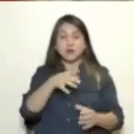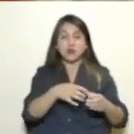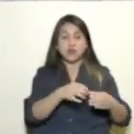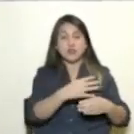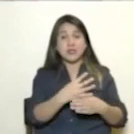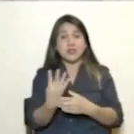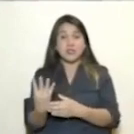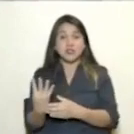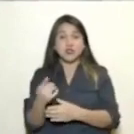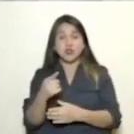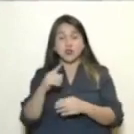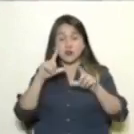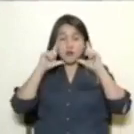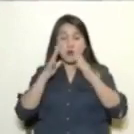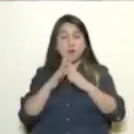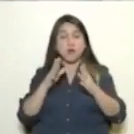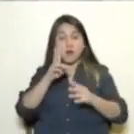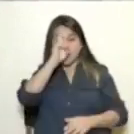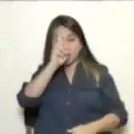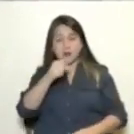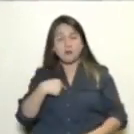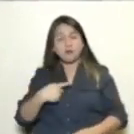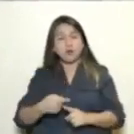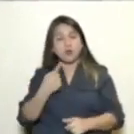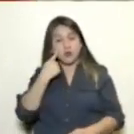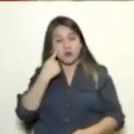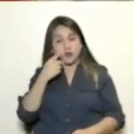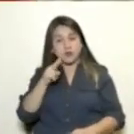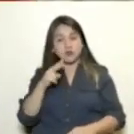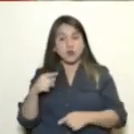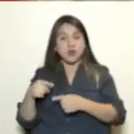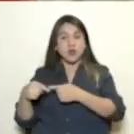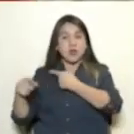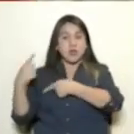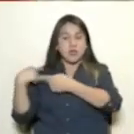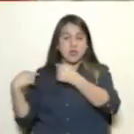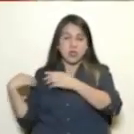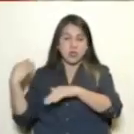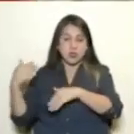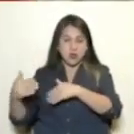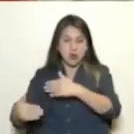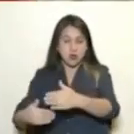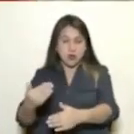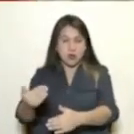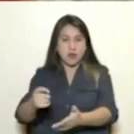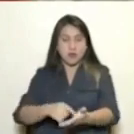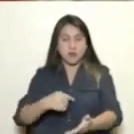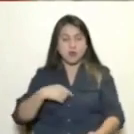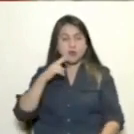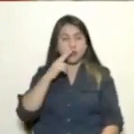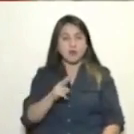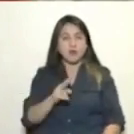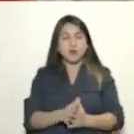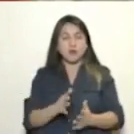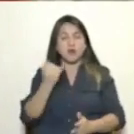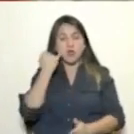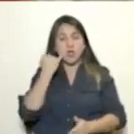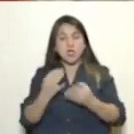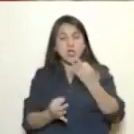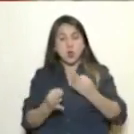figura, y una figura muy respetada por los que conocemos su trayectoria, también ha sido vapuleada, desde mi punto de vista, en forma